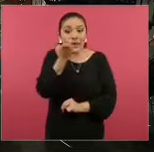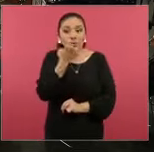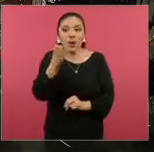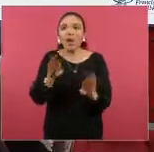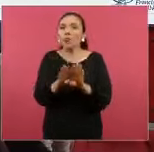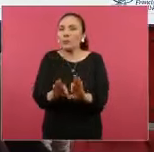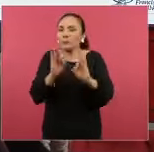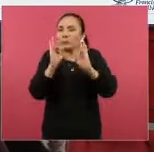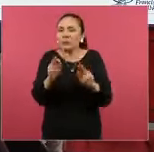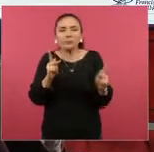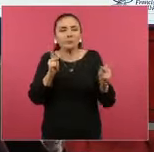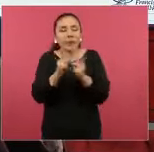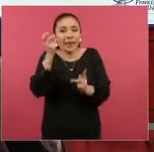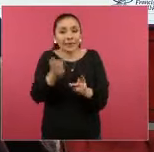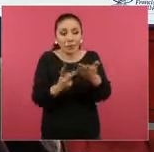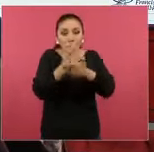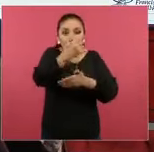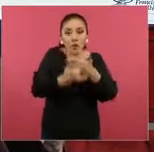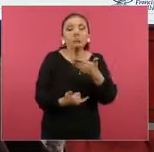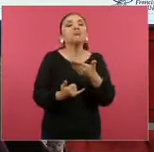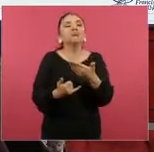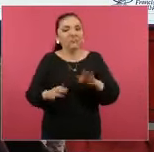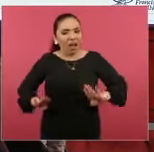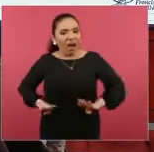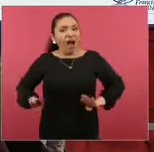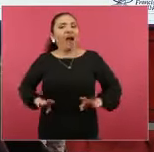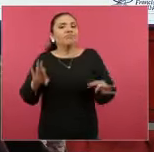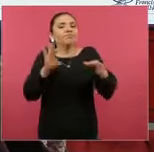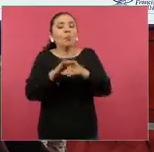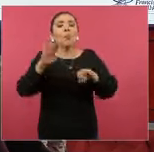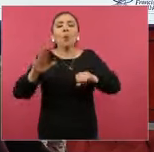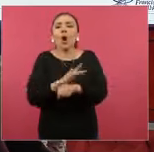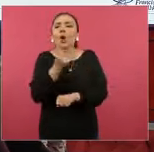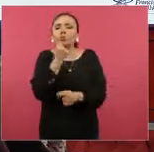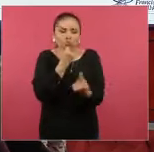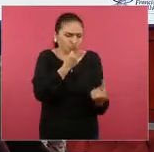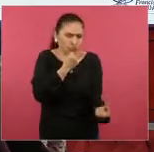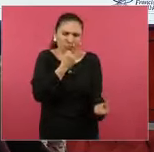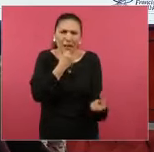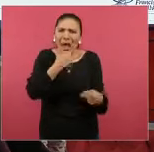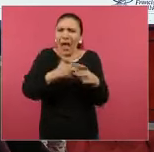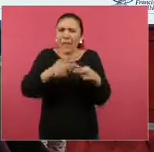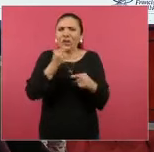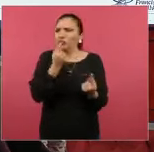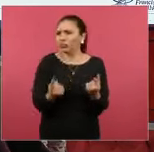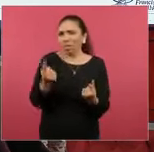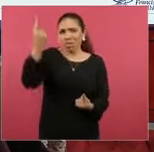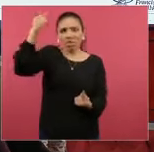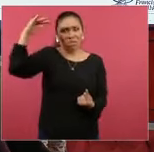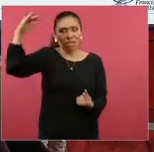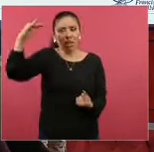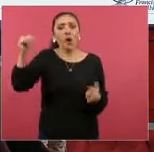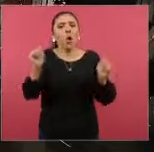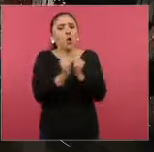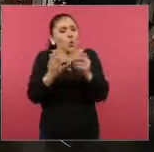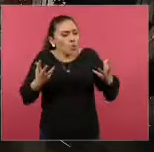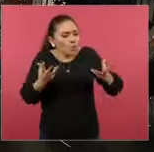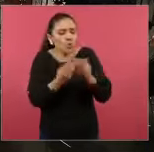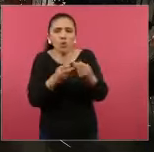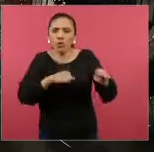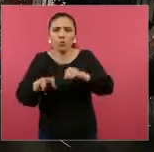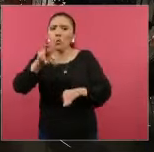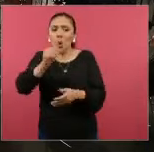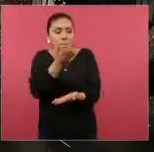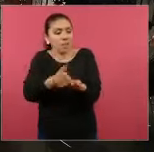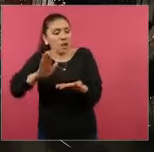anillo al dedo este proyecto educativo, porque se trabaja desde el niño más pequeño hasta el niño más grande en comunidad. No separamos